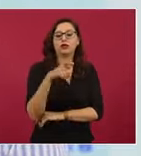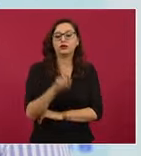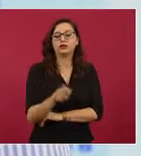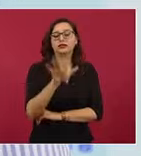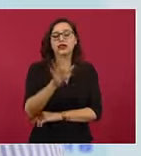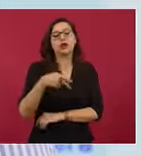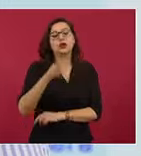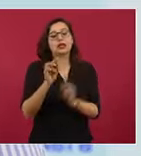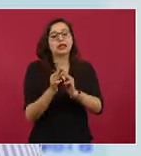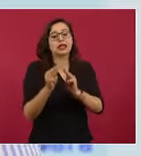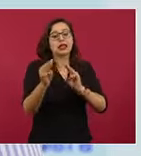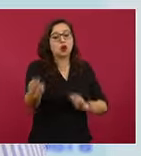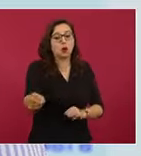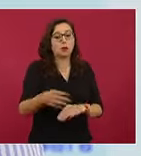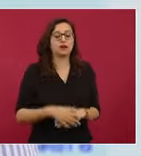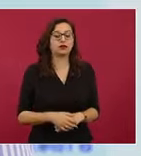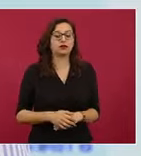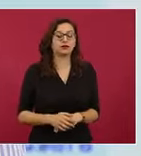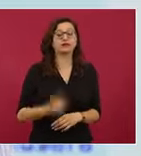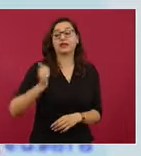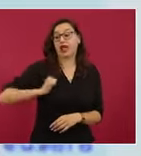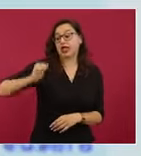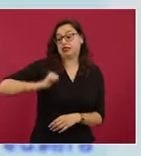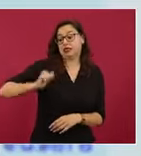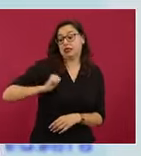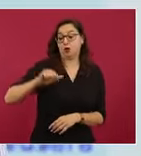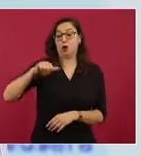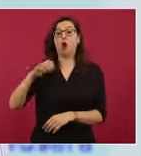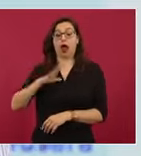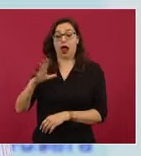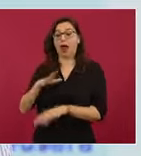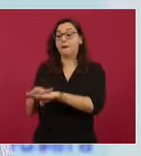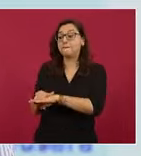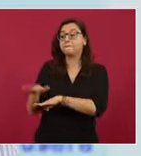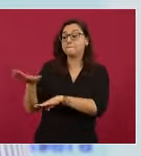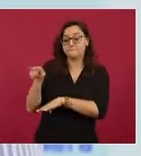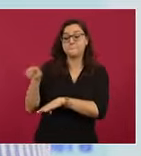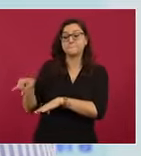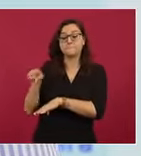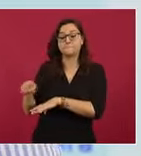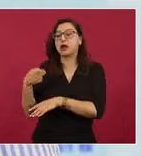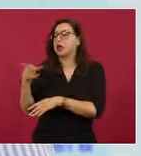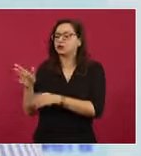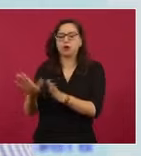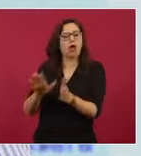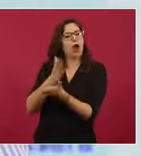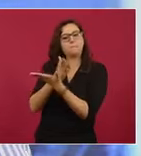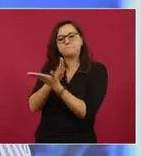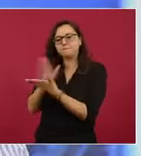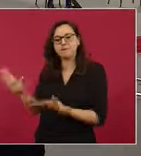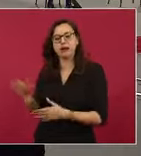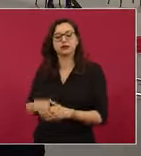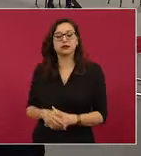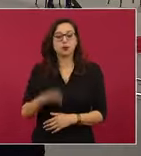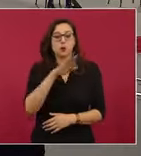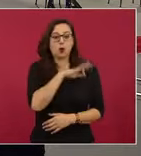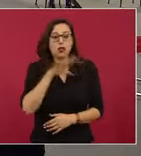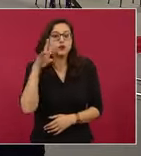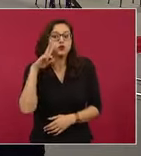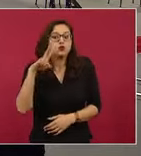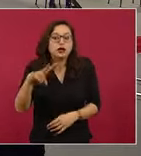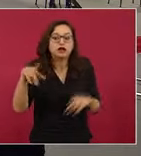longitud. La antigua pista militar se reusará como una plataforma aislada. Aquí las podemos ver, las